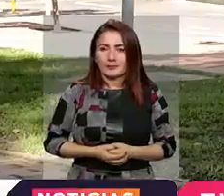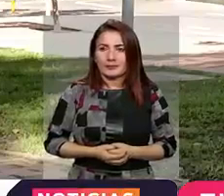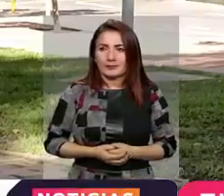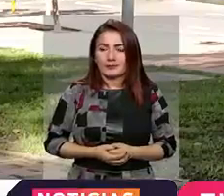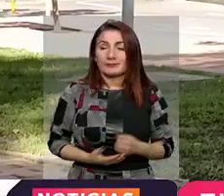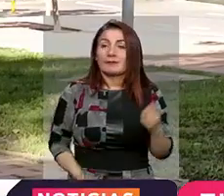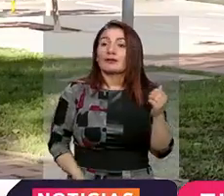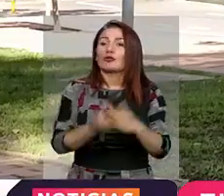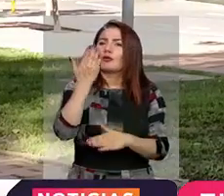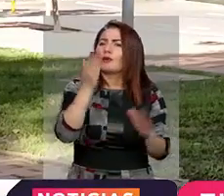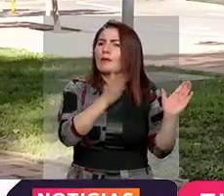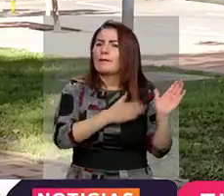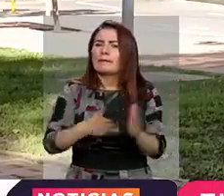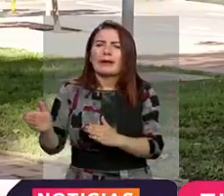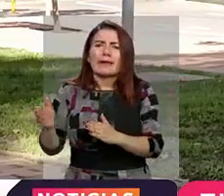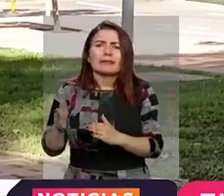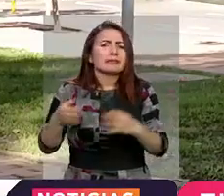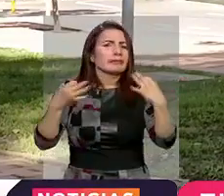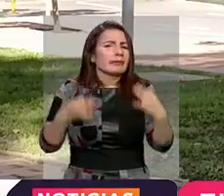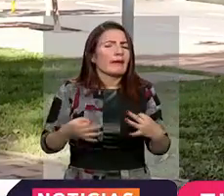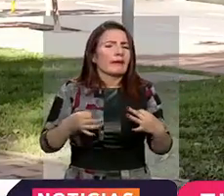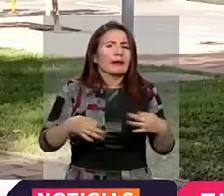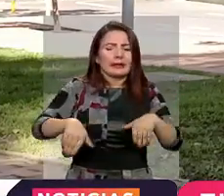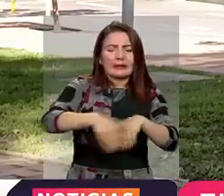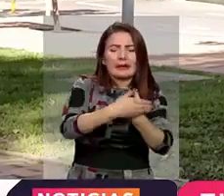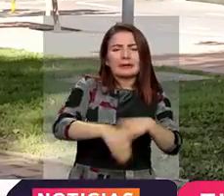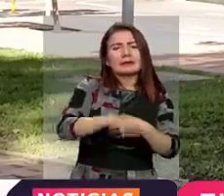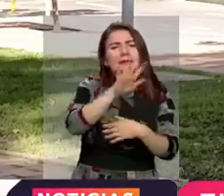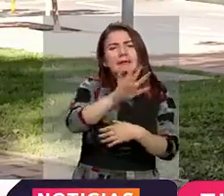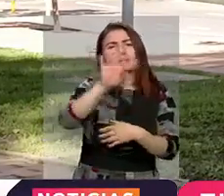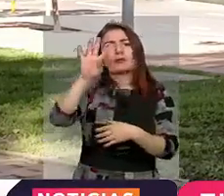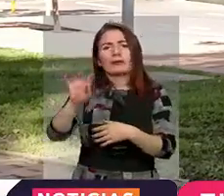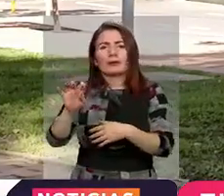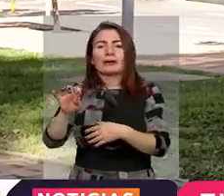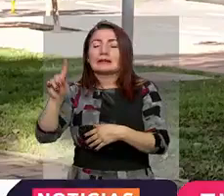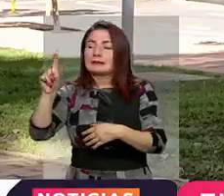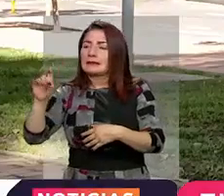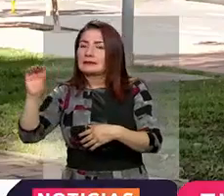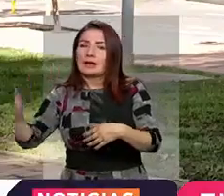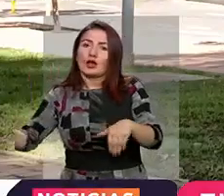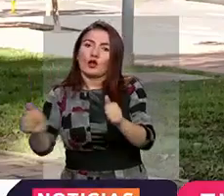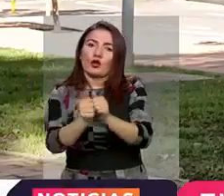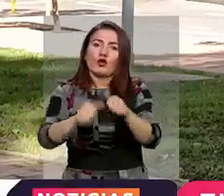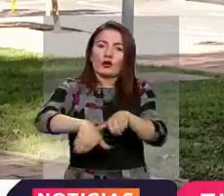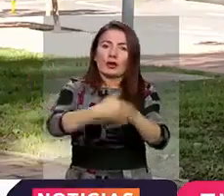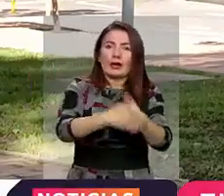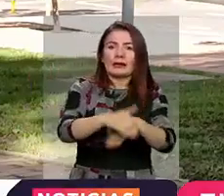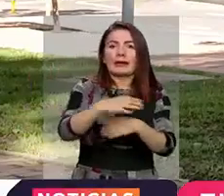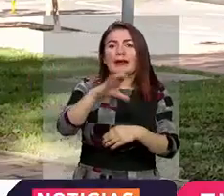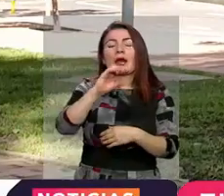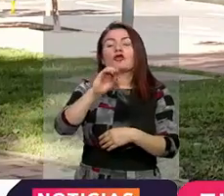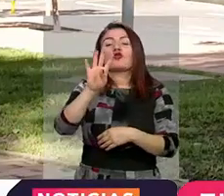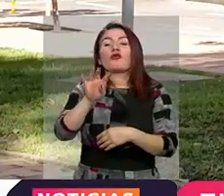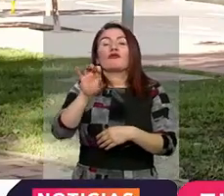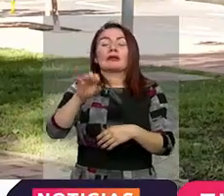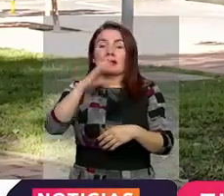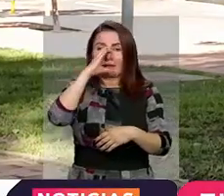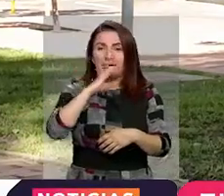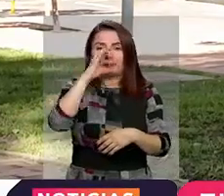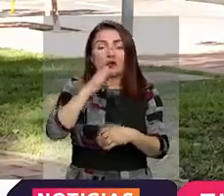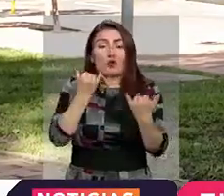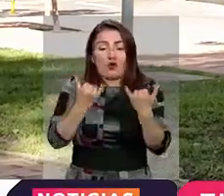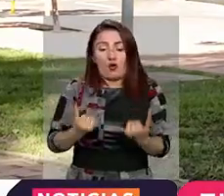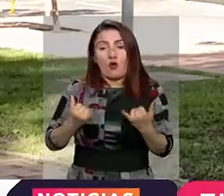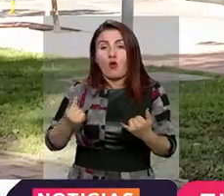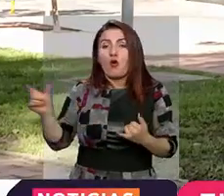Este nuevo plan se instaura entre las calles 59 y 60 con carrera novena de Chapinero. A partir de hoy,